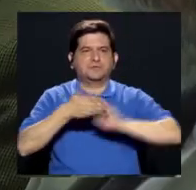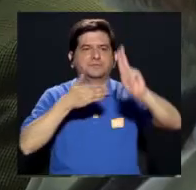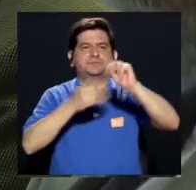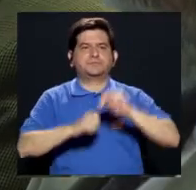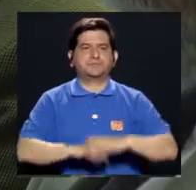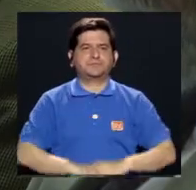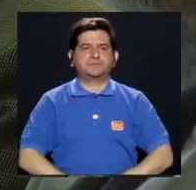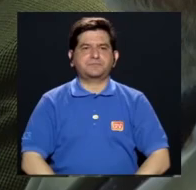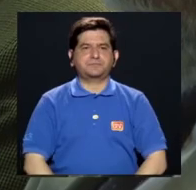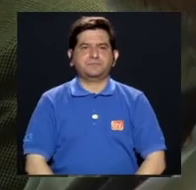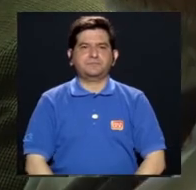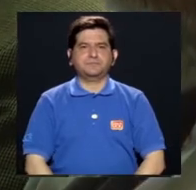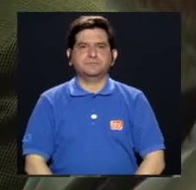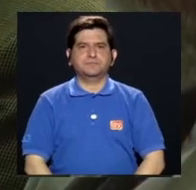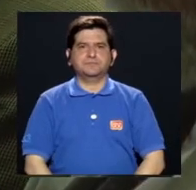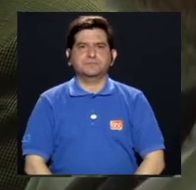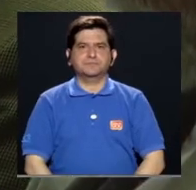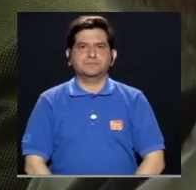universitaria.